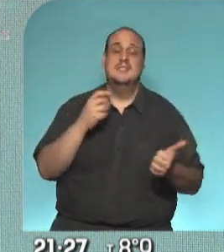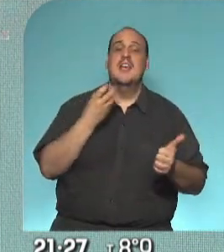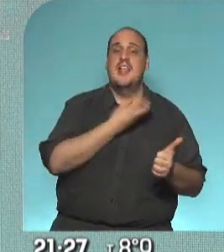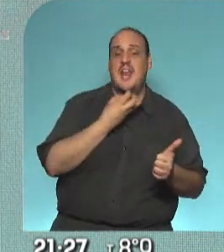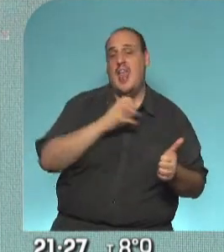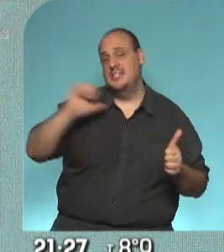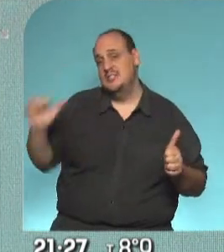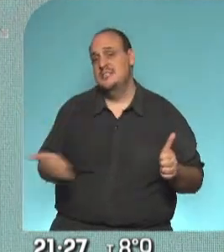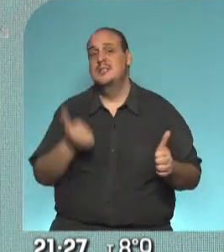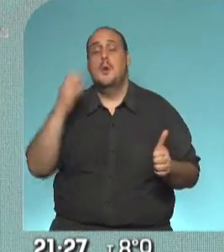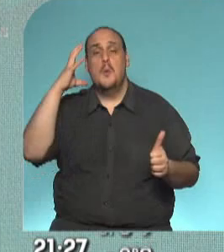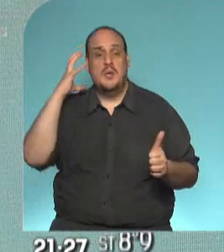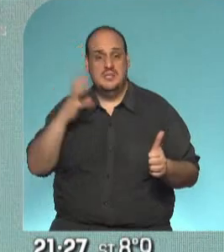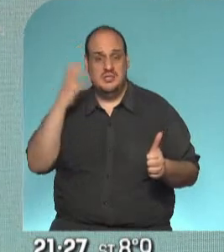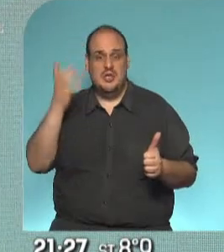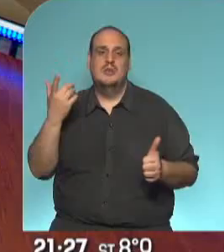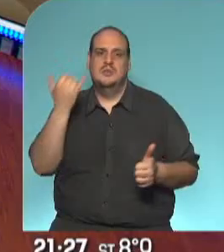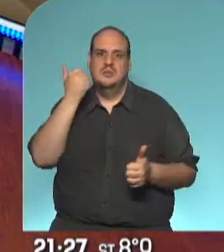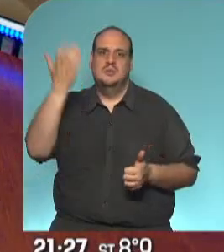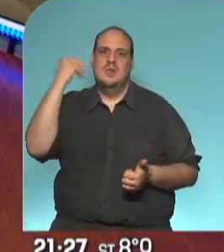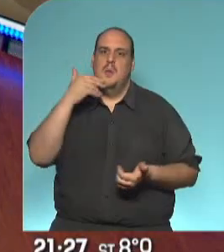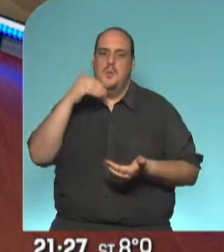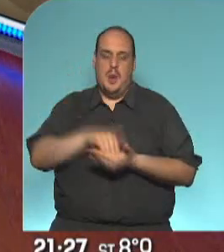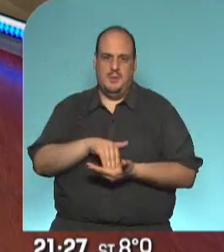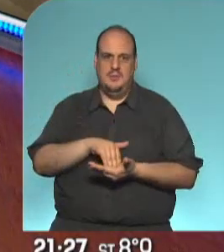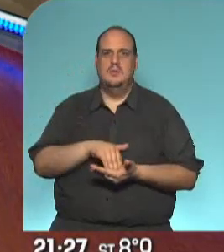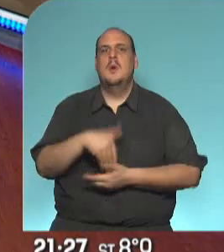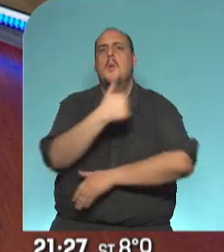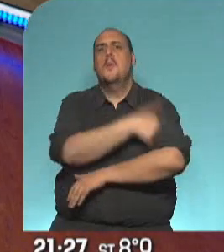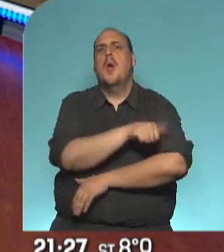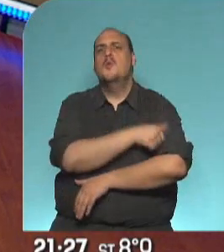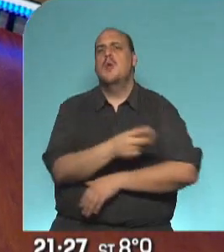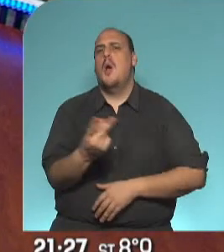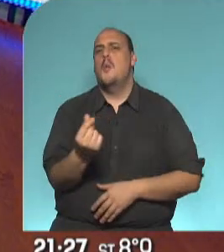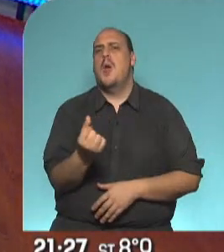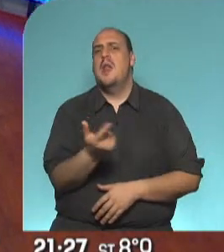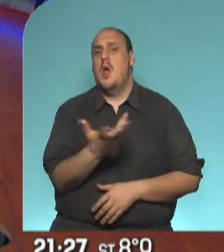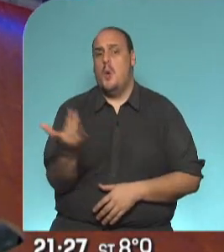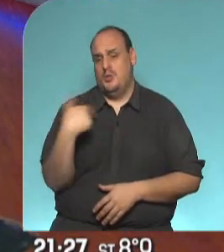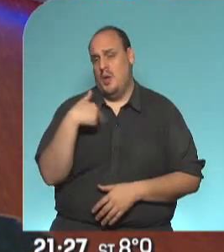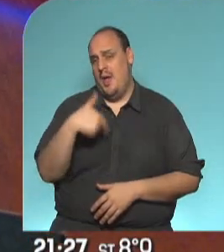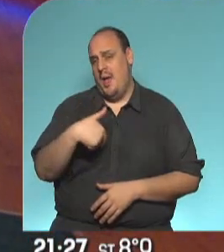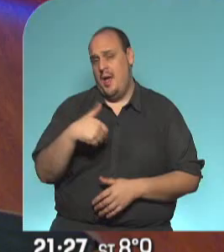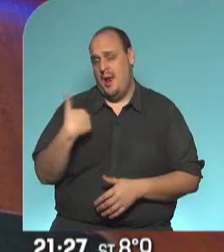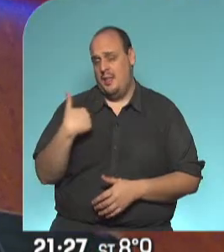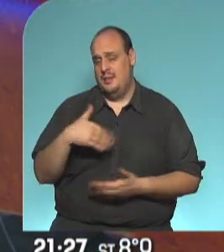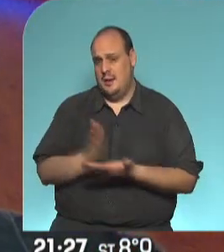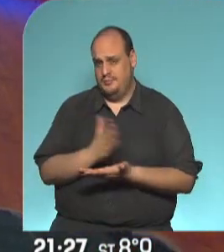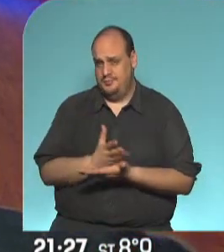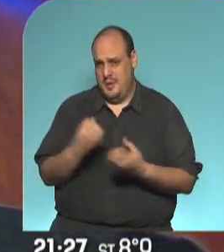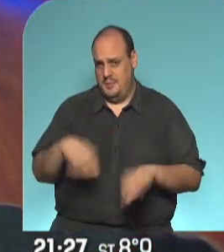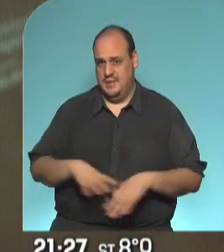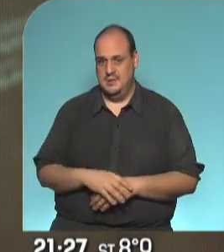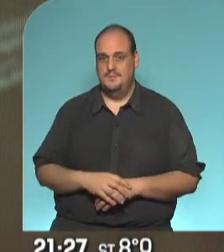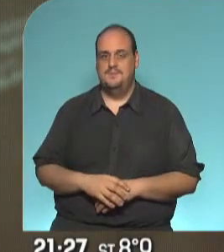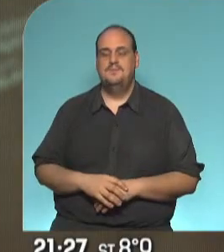Carla Bisotti. ¿Cuánto podría llegar a costar, Nazarena, la vacuna que se va a empezar a fabricar acá en la Argentina más adelante? Bueno, en principio lo